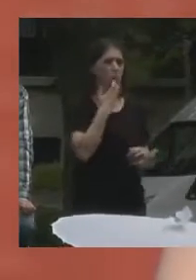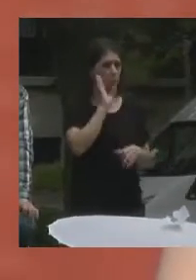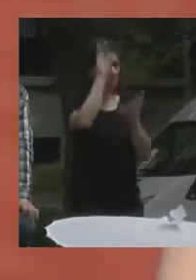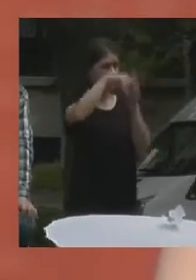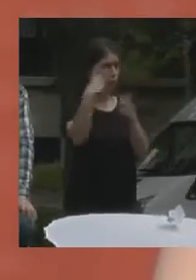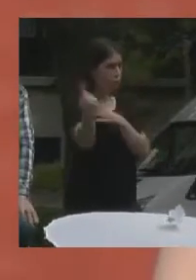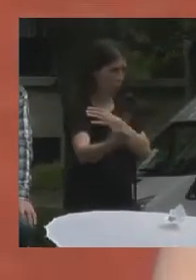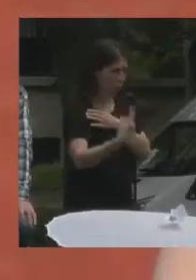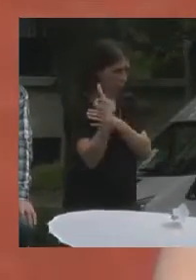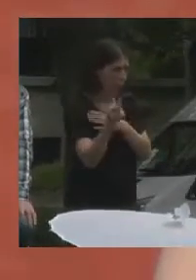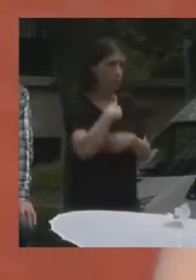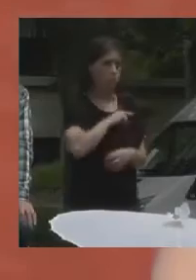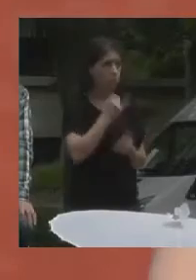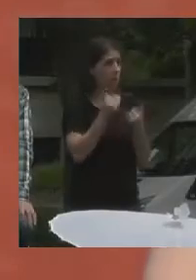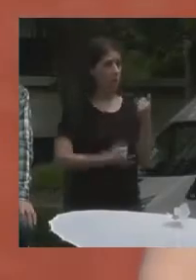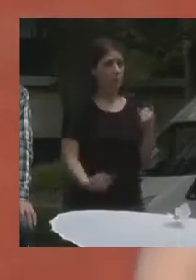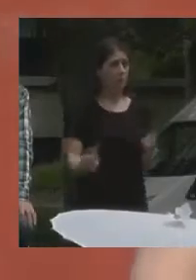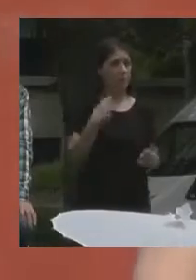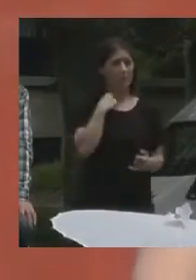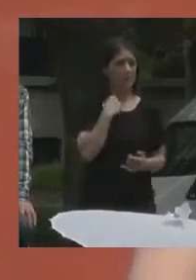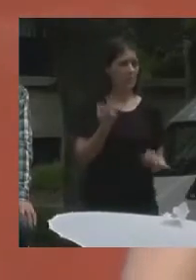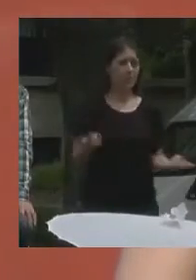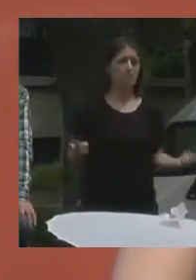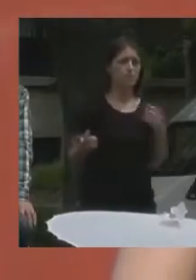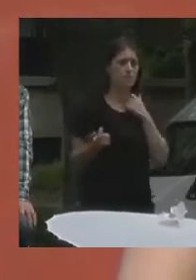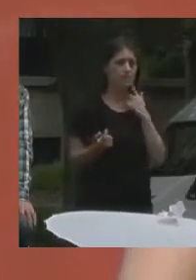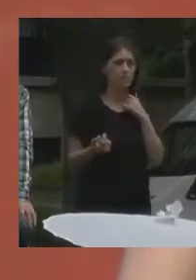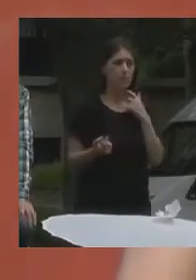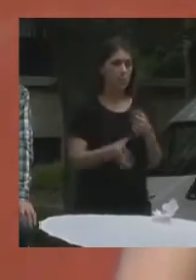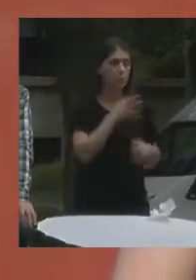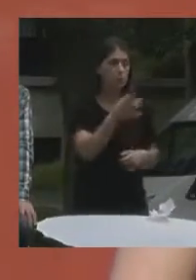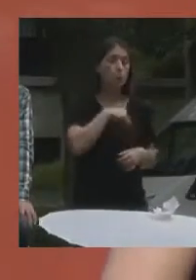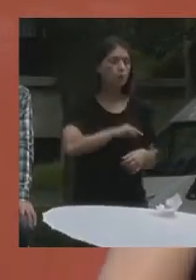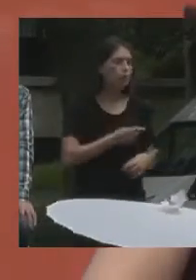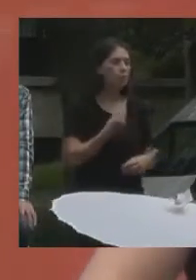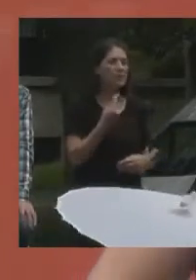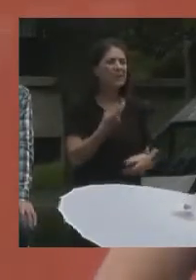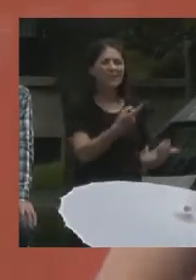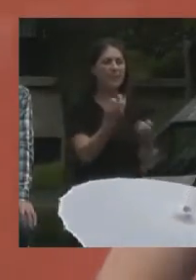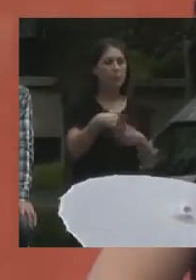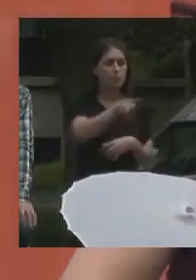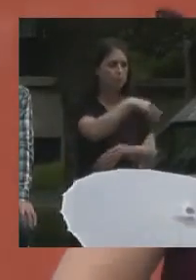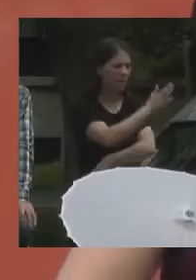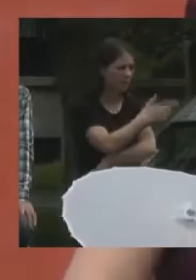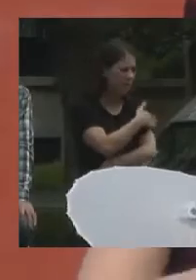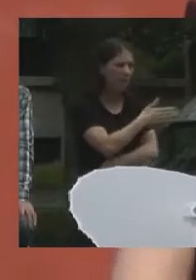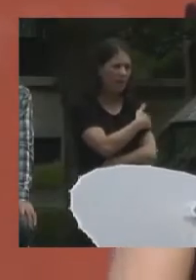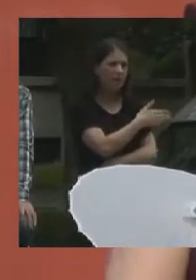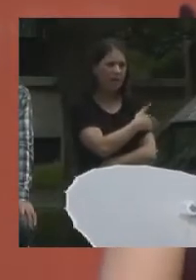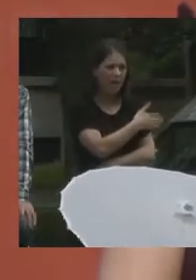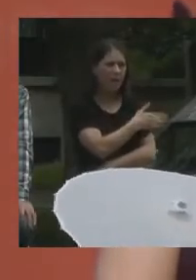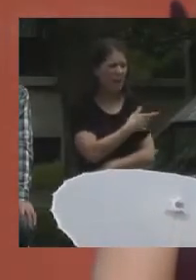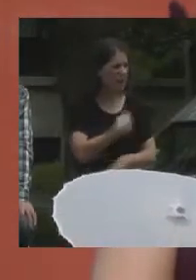ali, acabaremos perdidos. Nos necesitamos que vos esteades con nós todo o